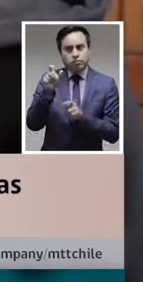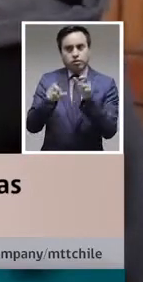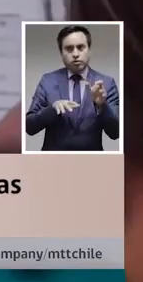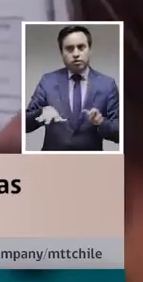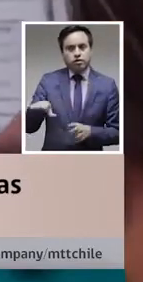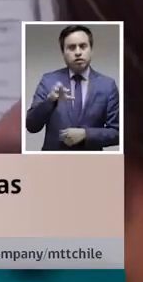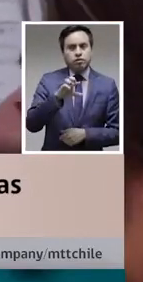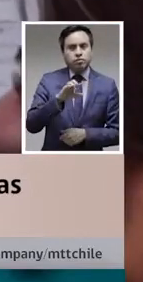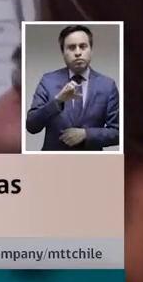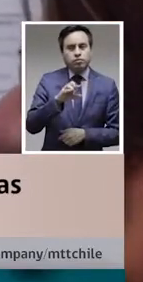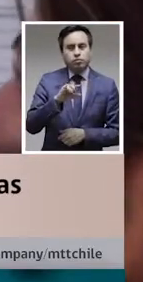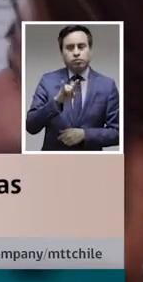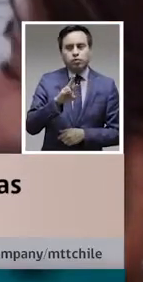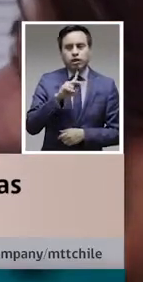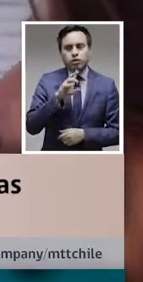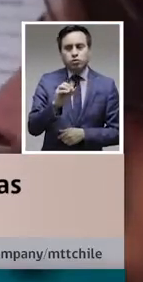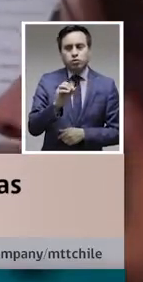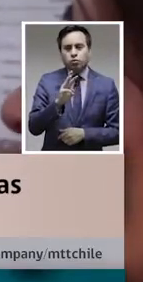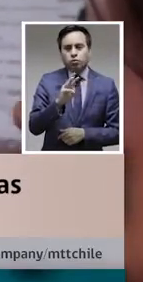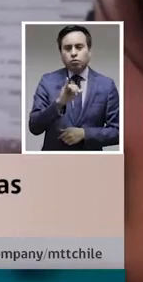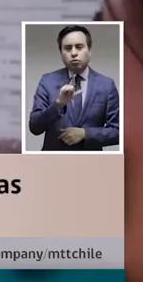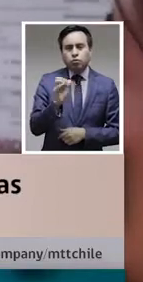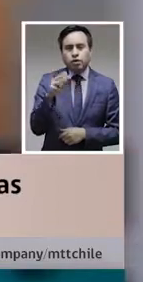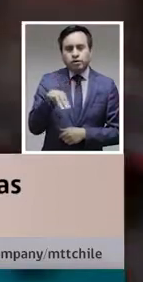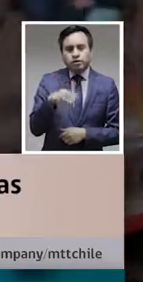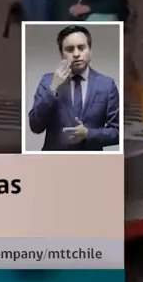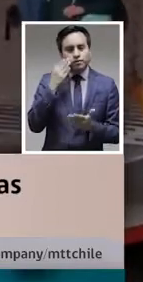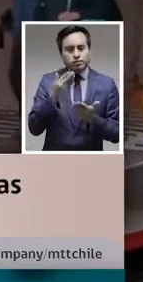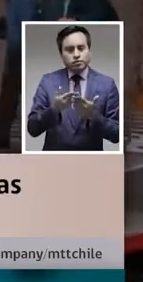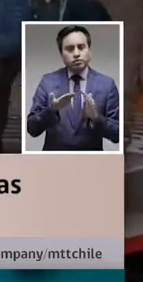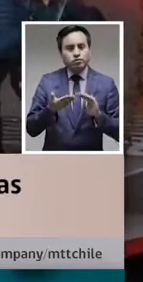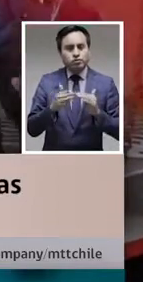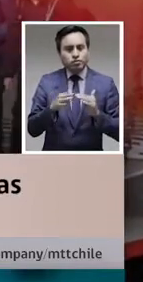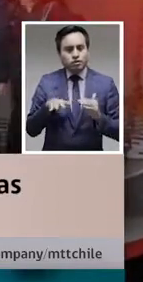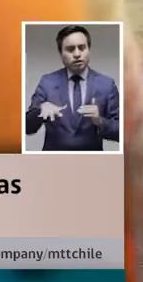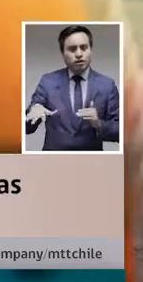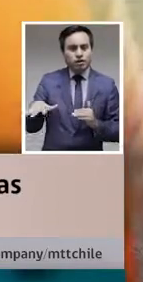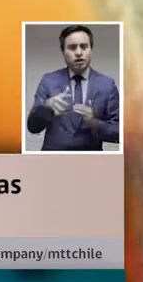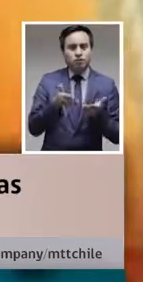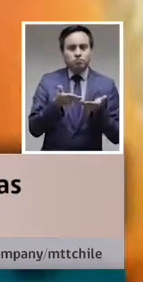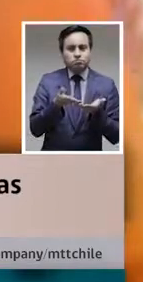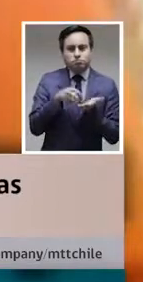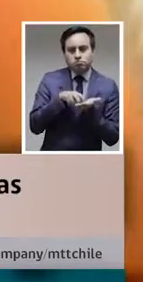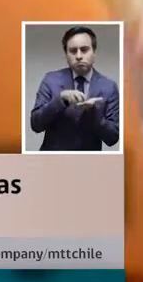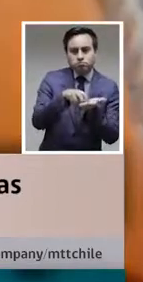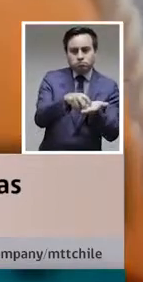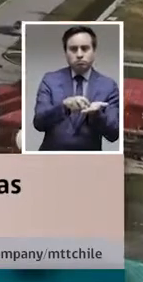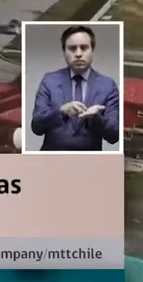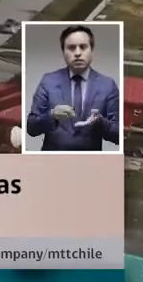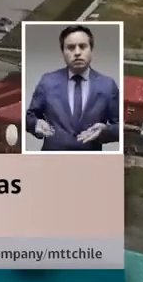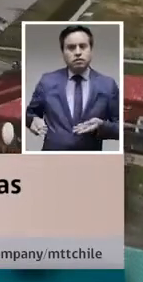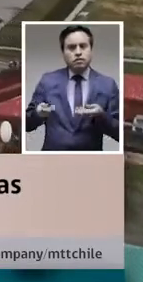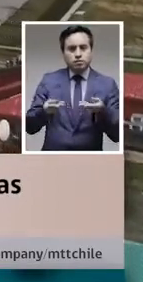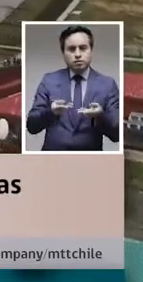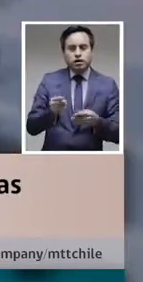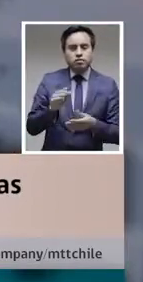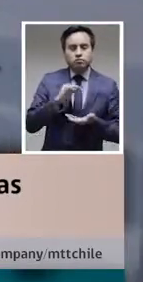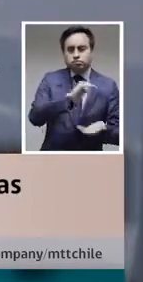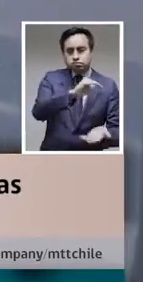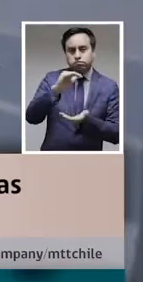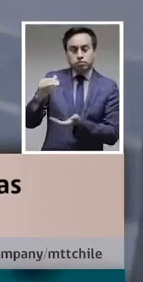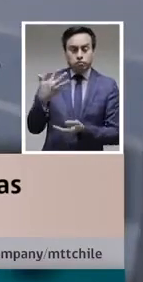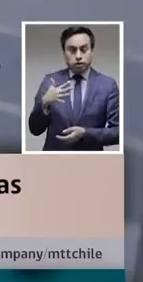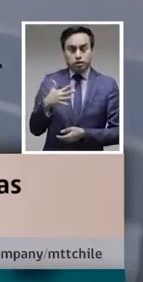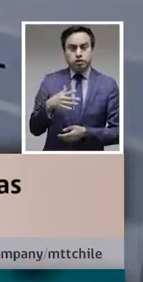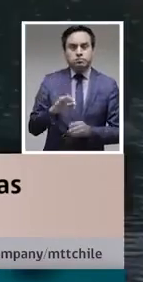de Puerto William. Siento que es un gran beneficio para la comunidad esto de los transportes, el abastecimiento sobre todo, y